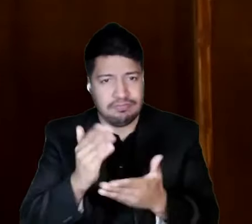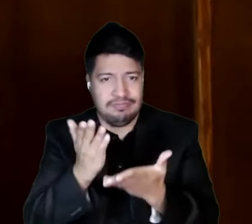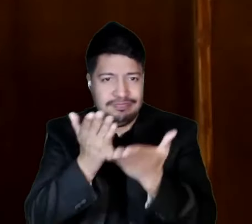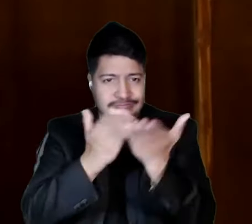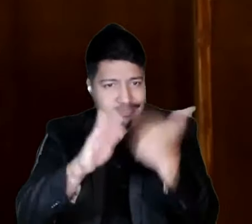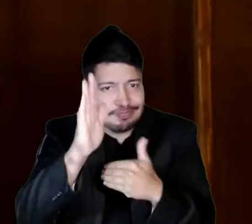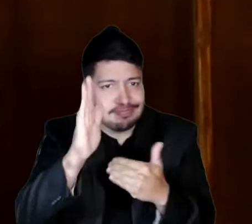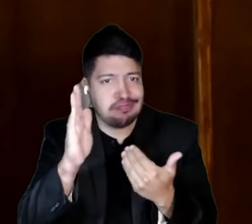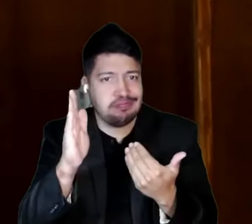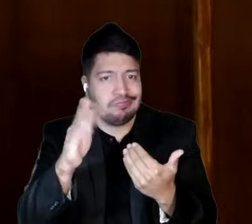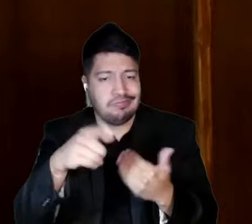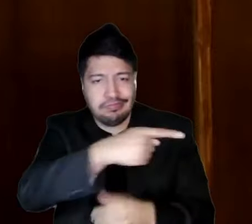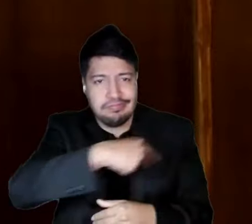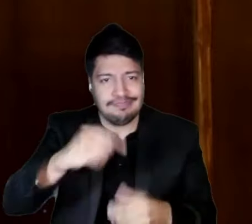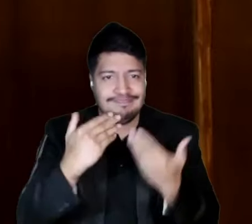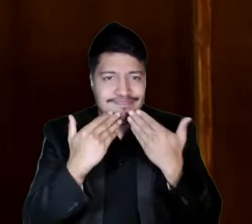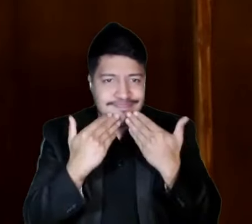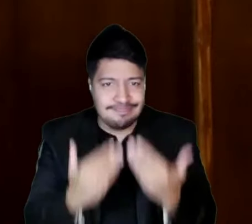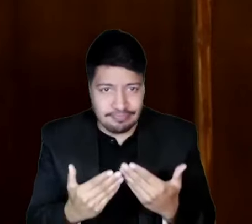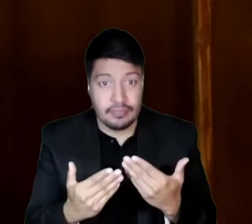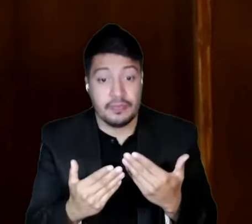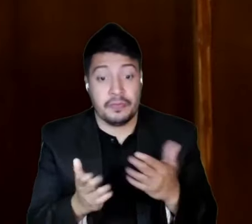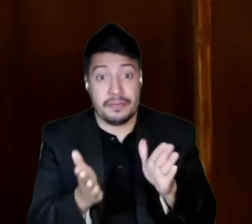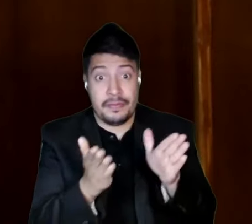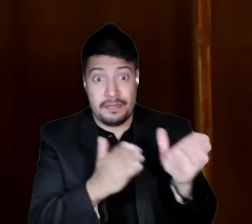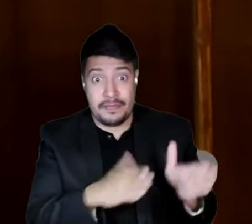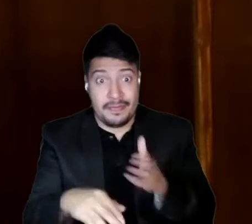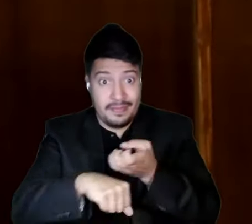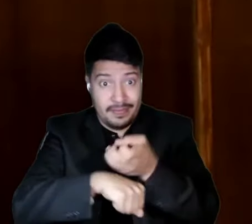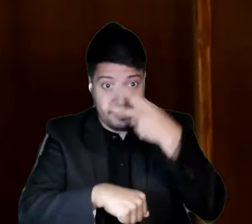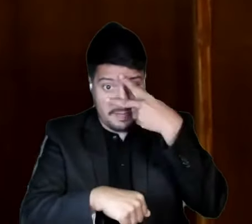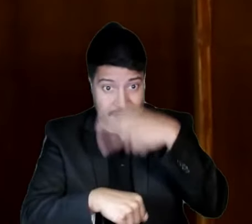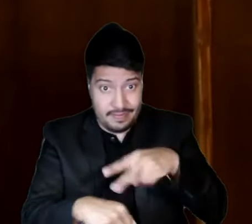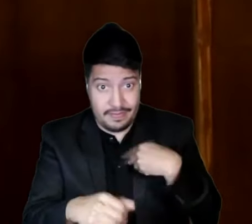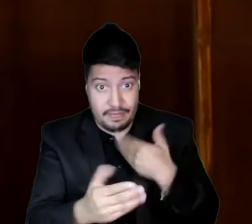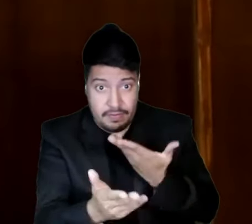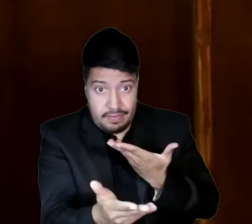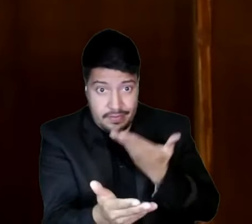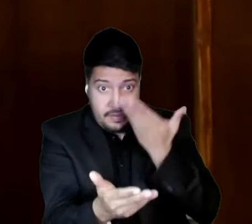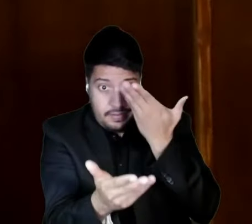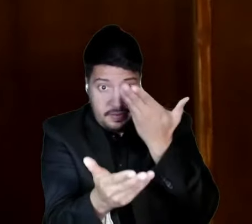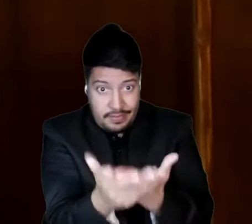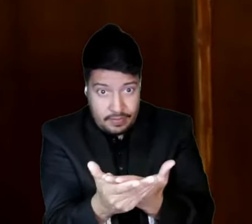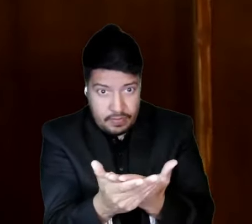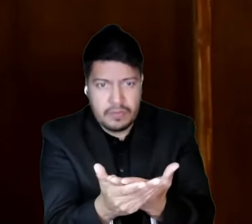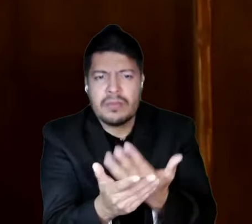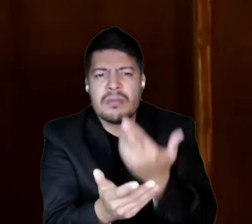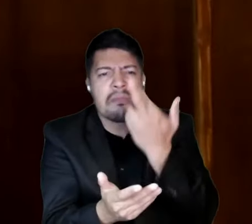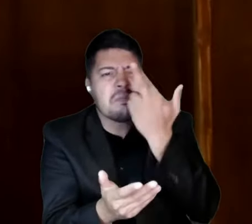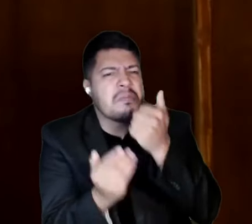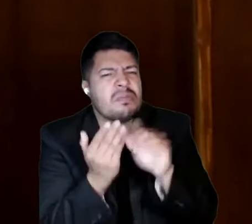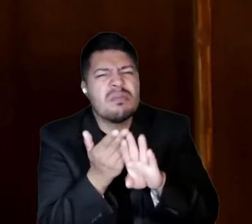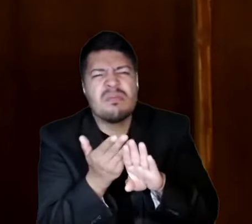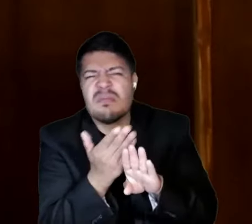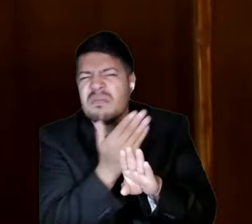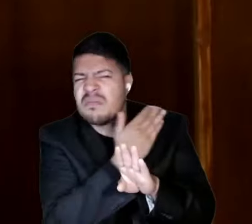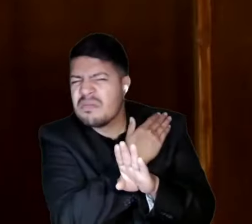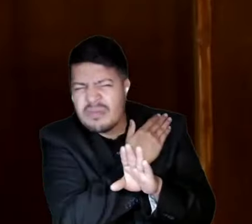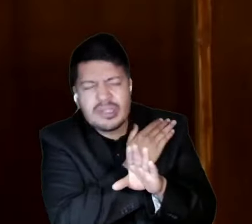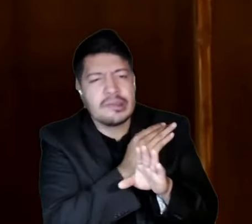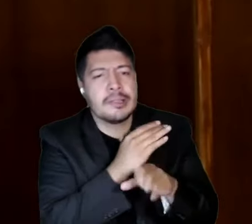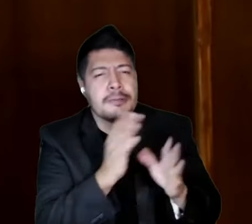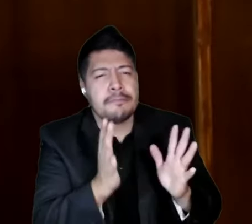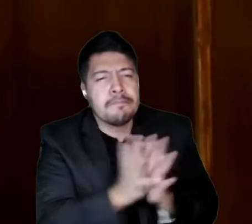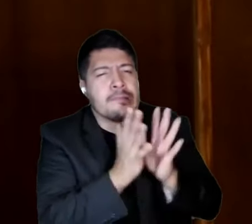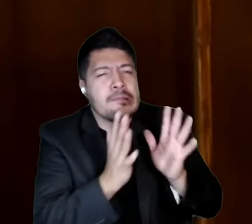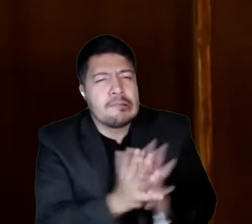aclaró que el plan de desarrollo del estado de México que se presentó es el resultado de un proceso exhaustivo y ipao que